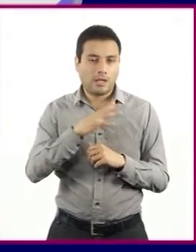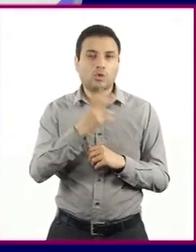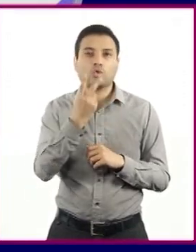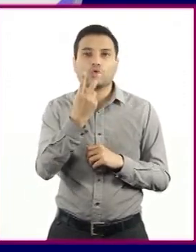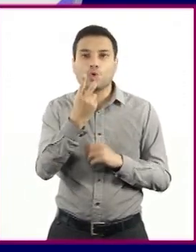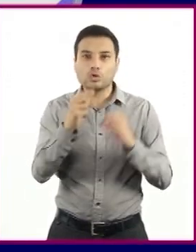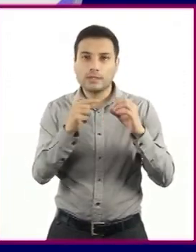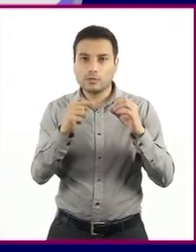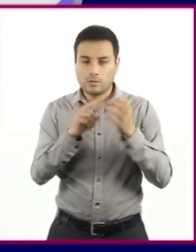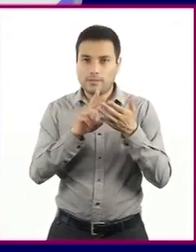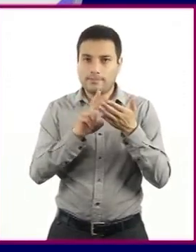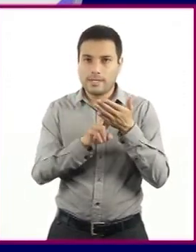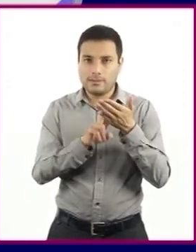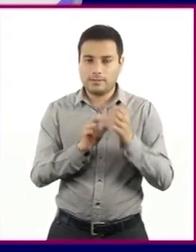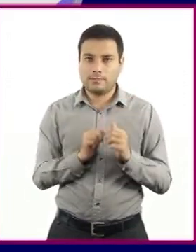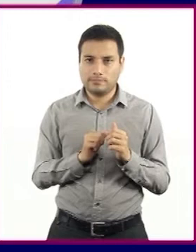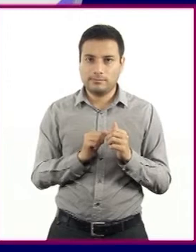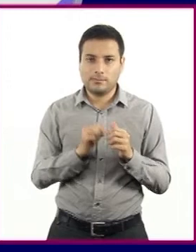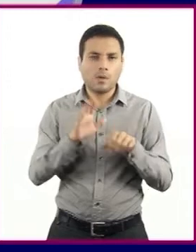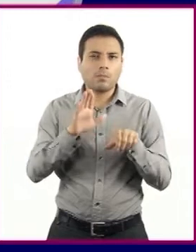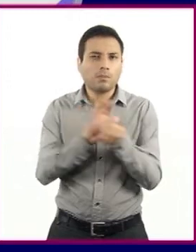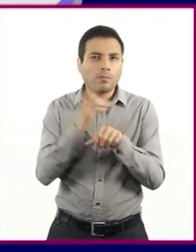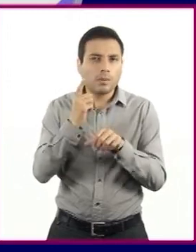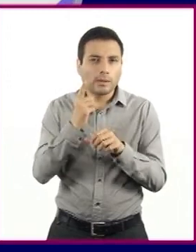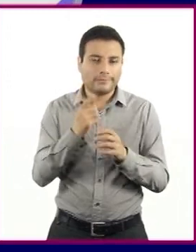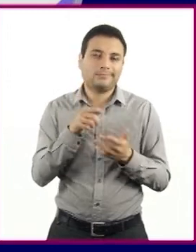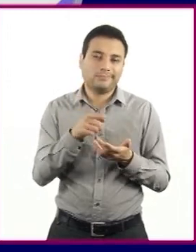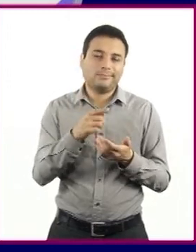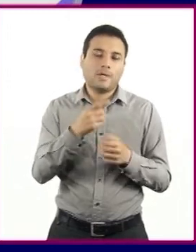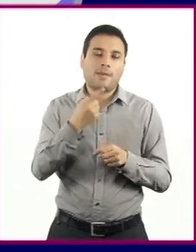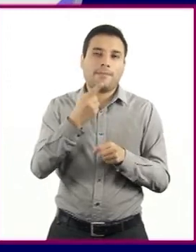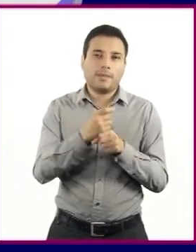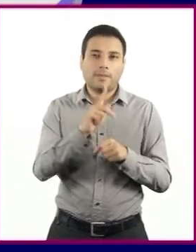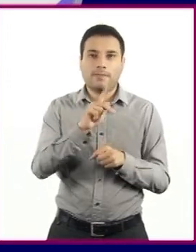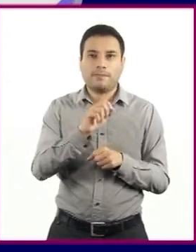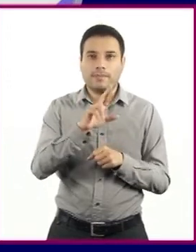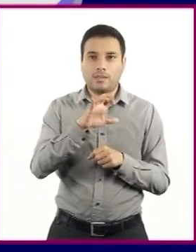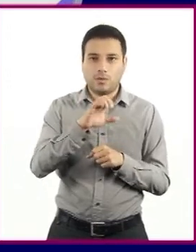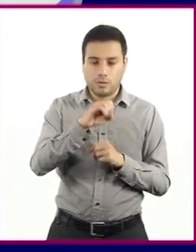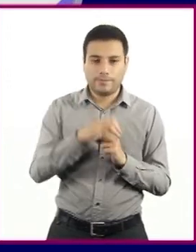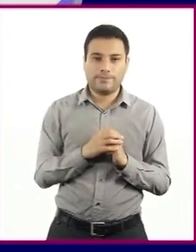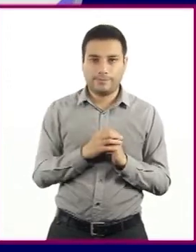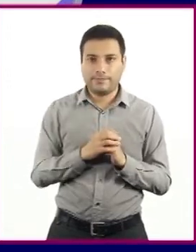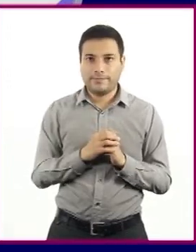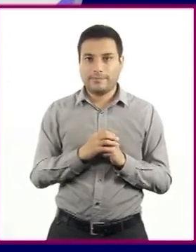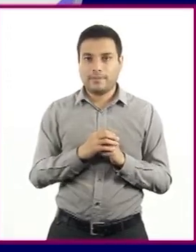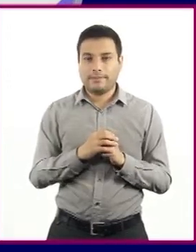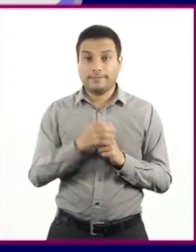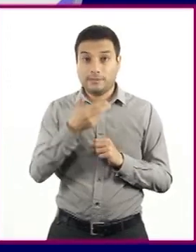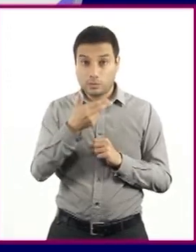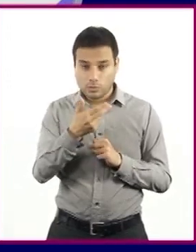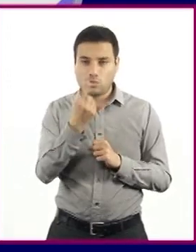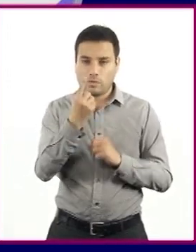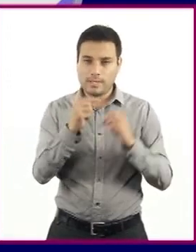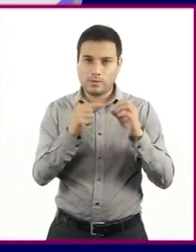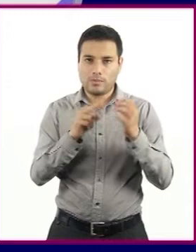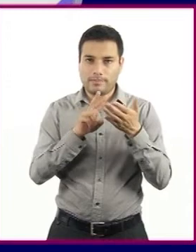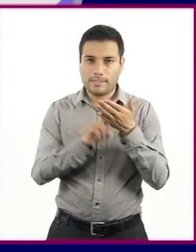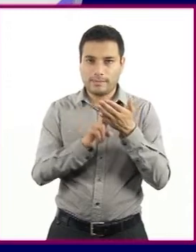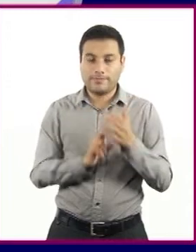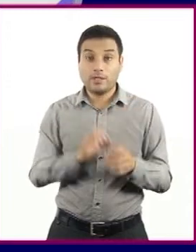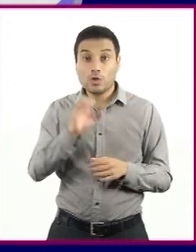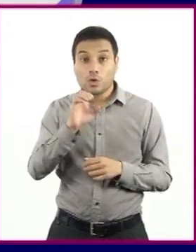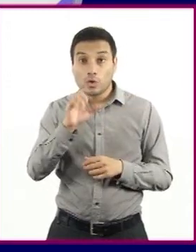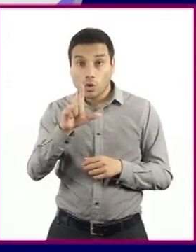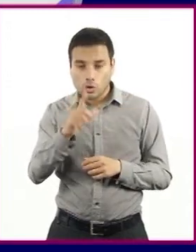valencia, por encontrarse en el primer periodo. El átomo de hidrógeno posee un electrón de valencia, mientras que el cloro